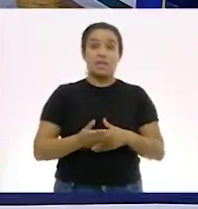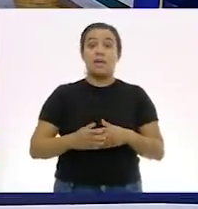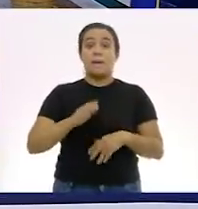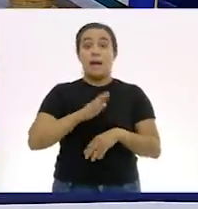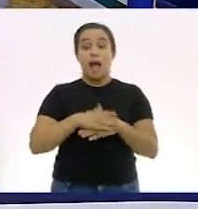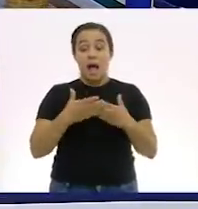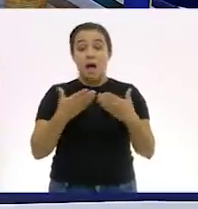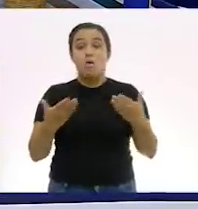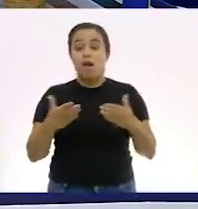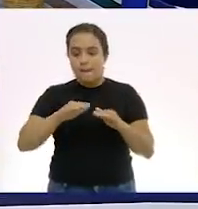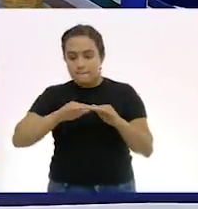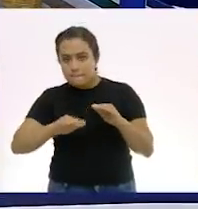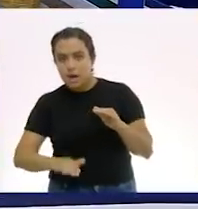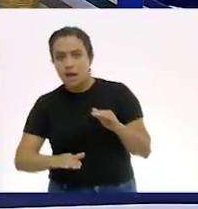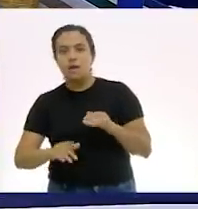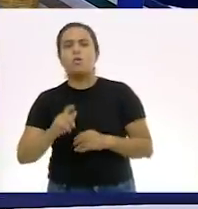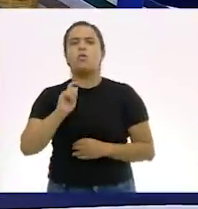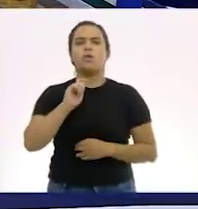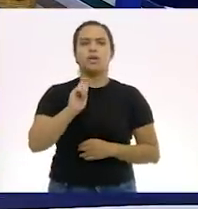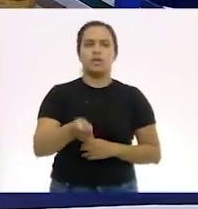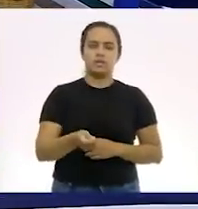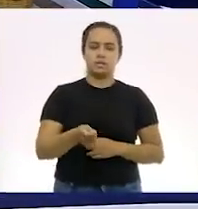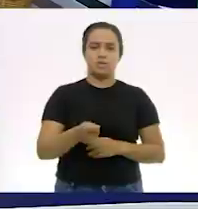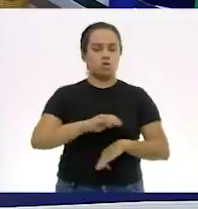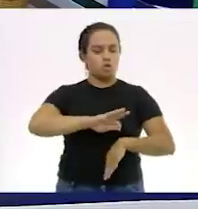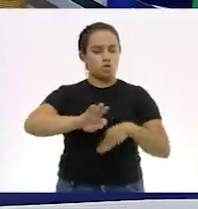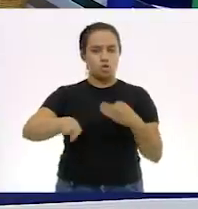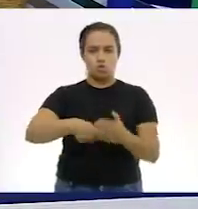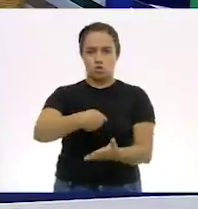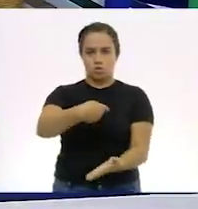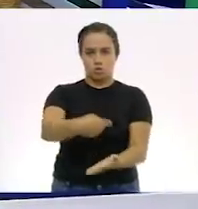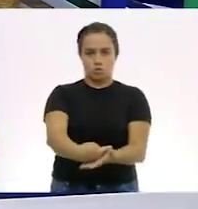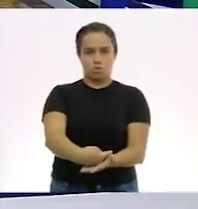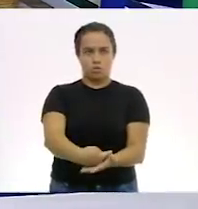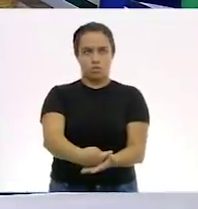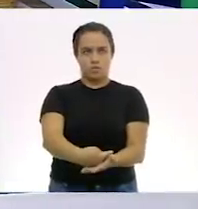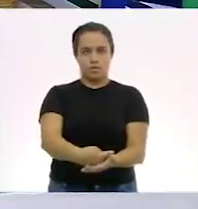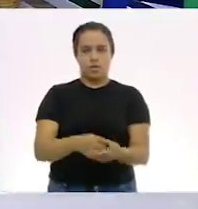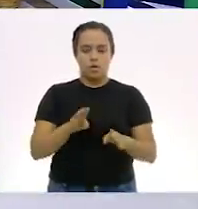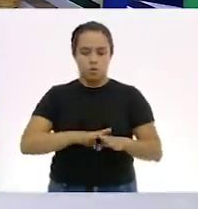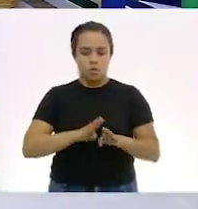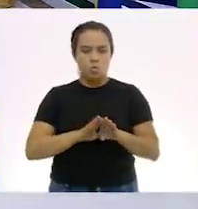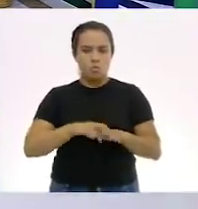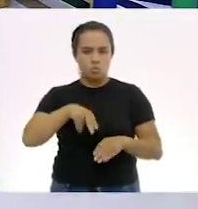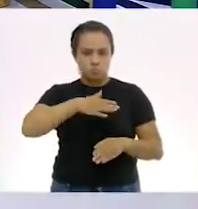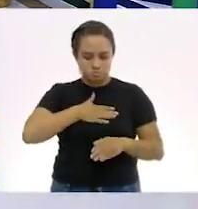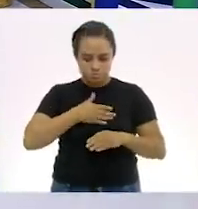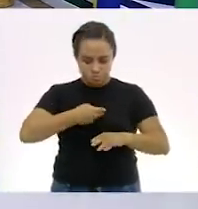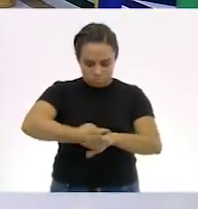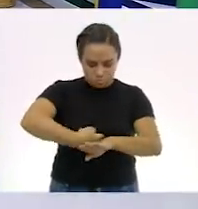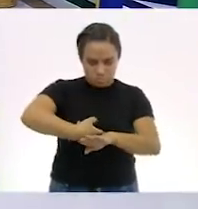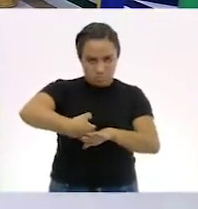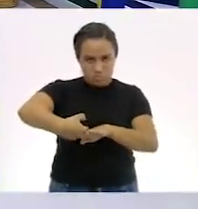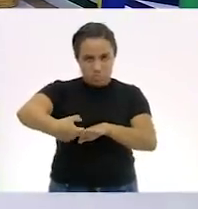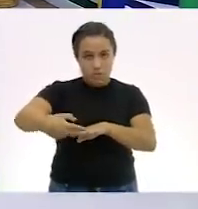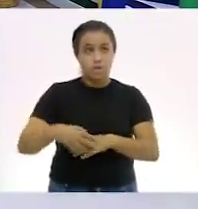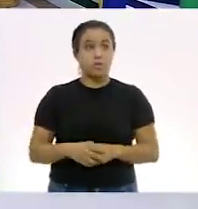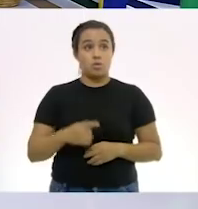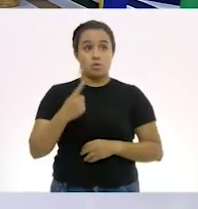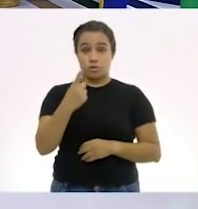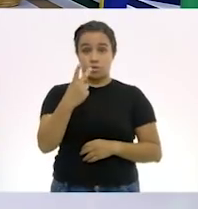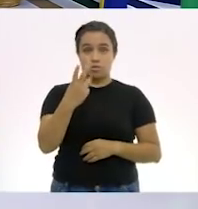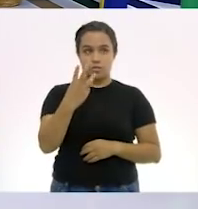Entonces, gateamos, gateamos, gateamos, porque aquí vamos a manejar el nivel medio.